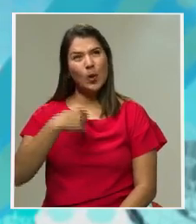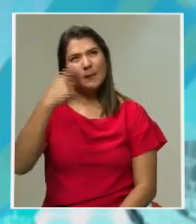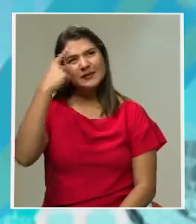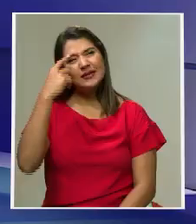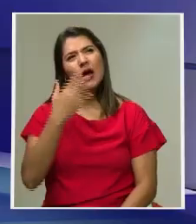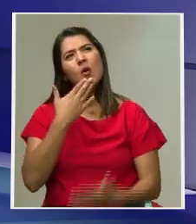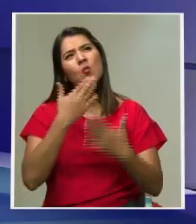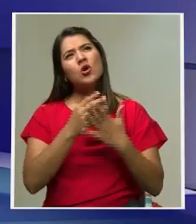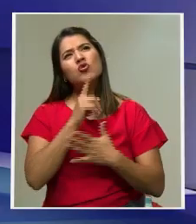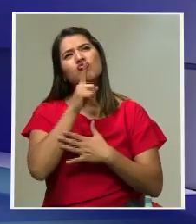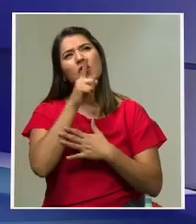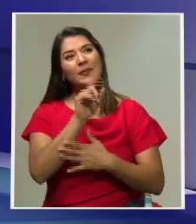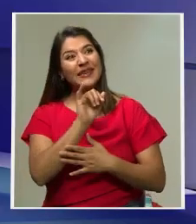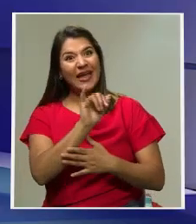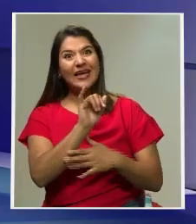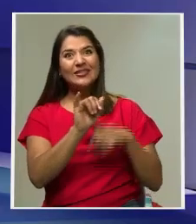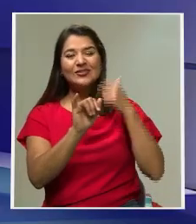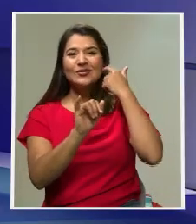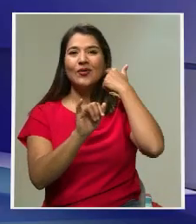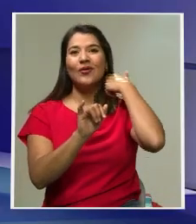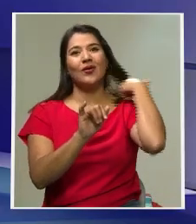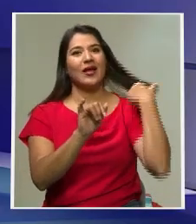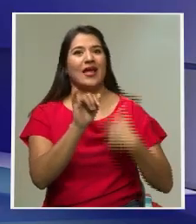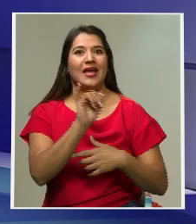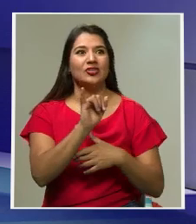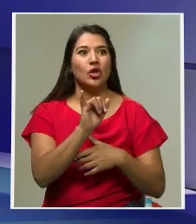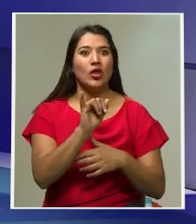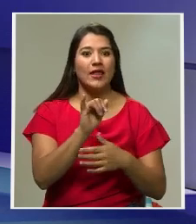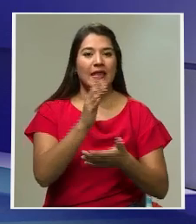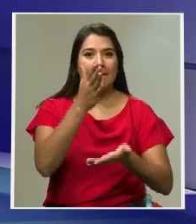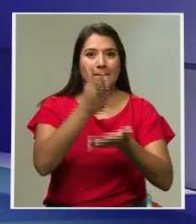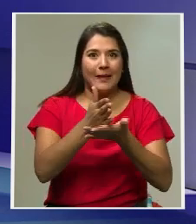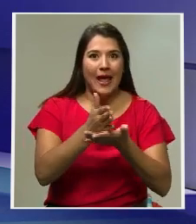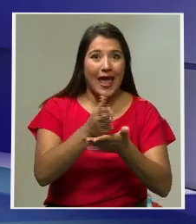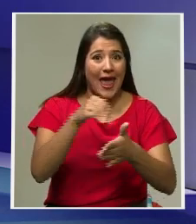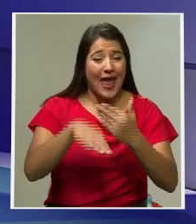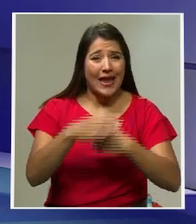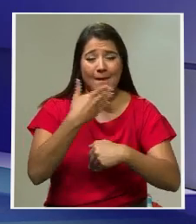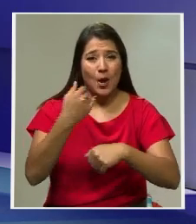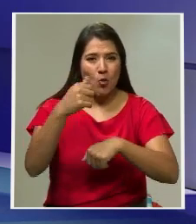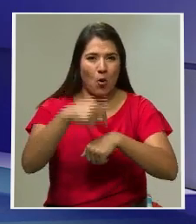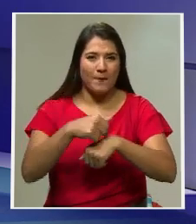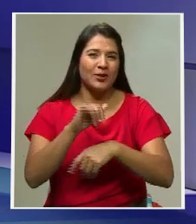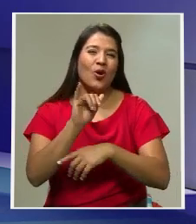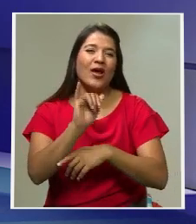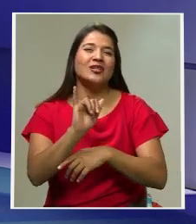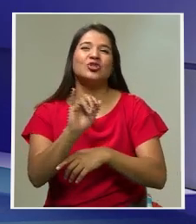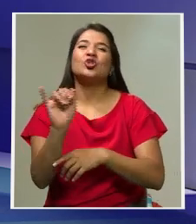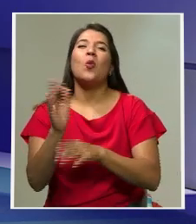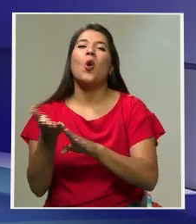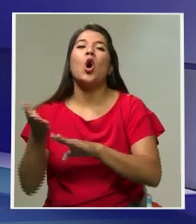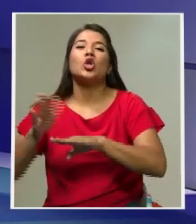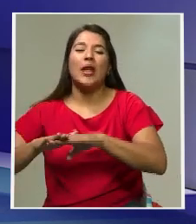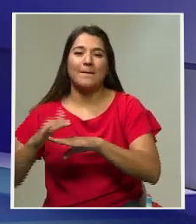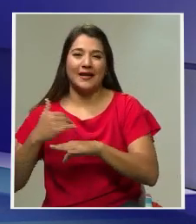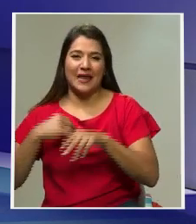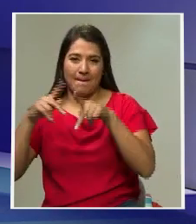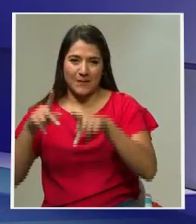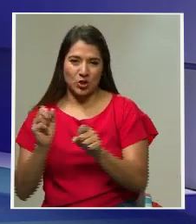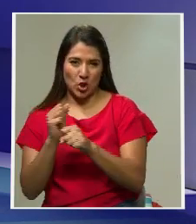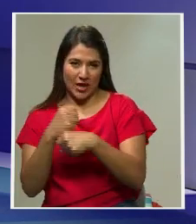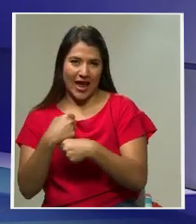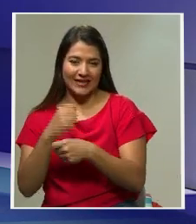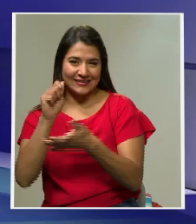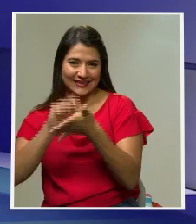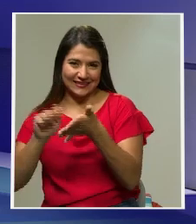clímax y de cortar es un truco de novelista. Los novelistas trabajan sobre esa estructura